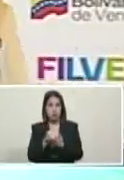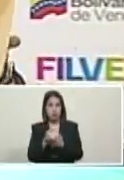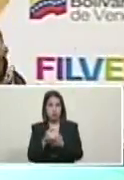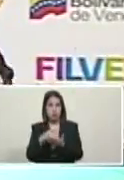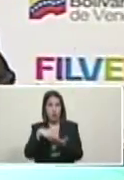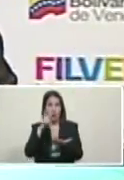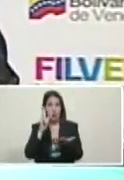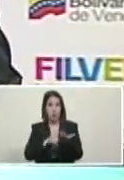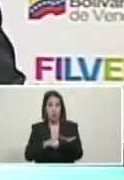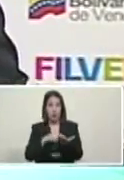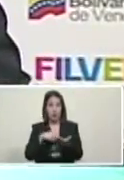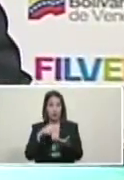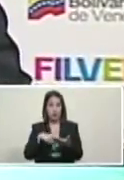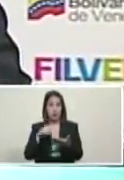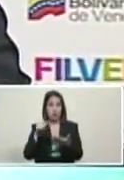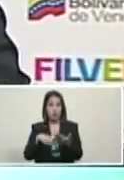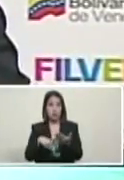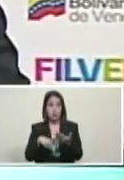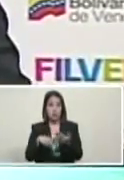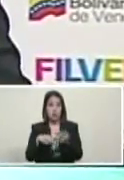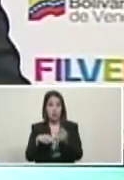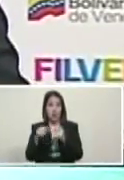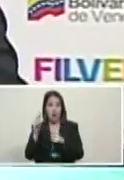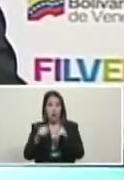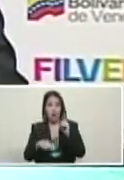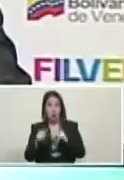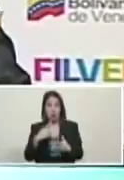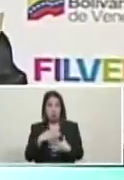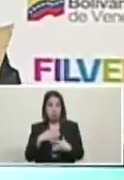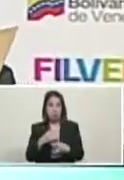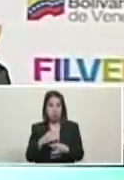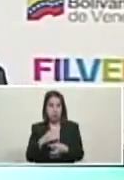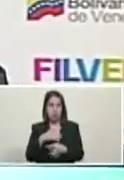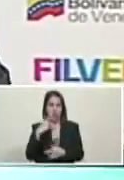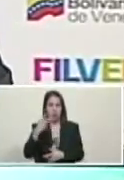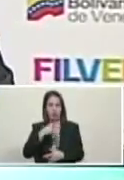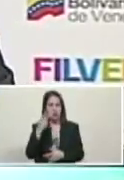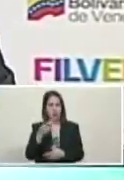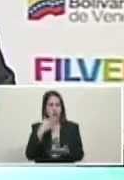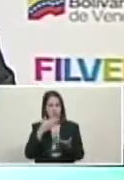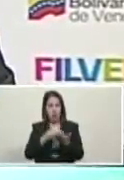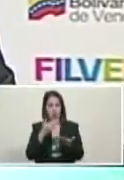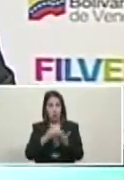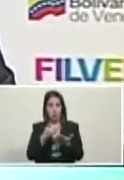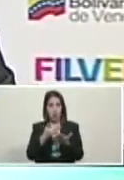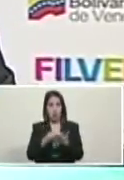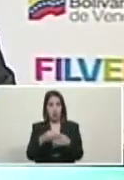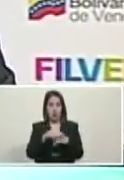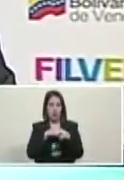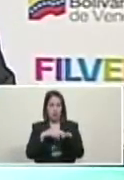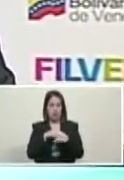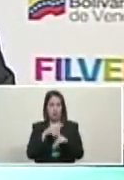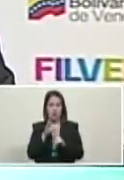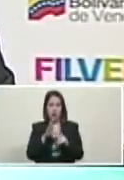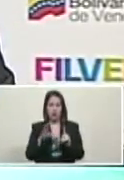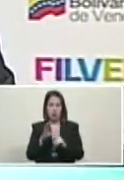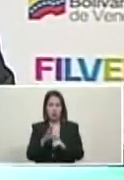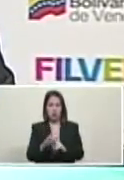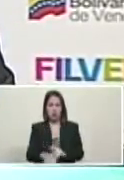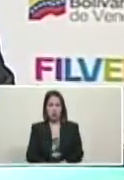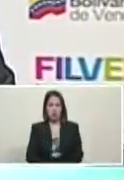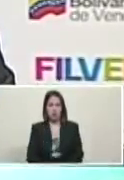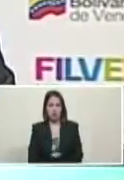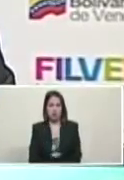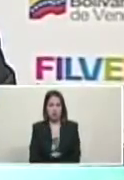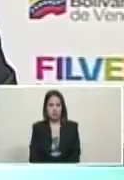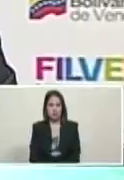aprobar algunas iniciativas, algunas políticas propuestas por el ministro de la Cultura. En